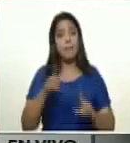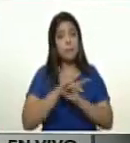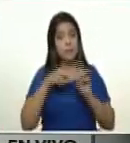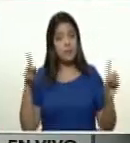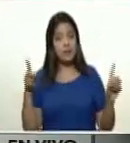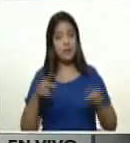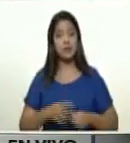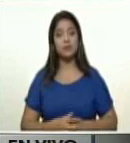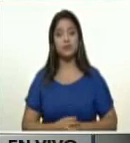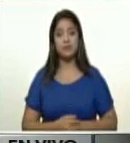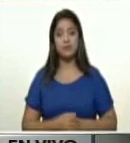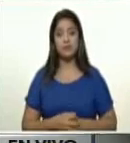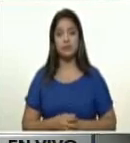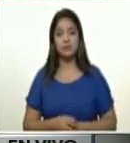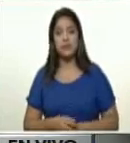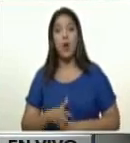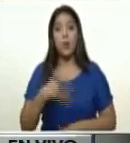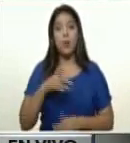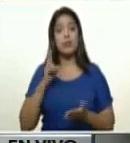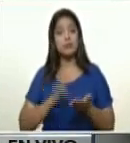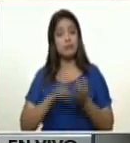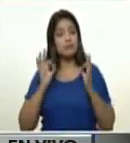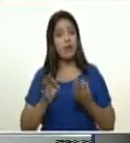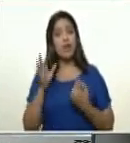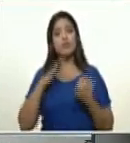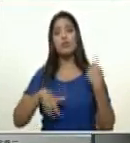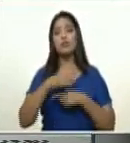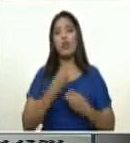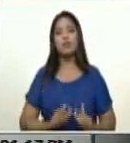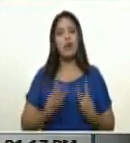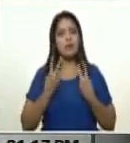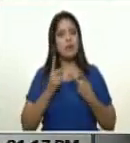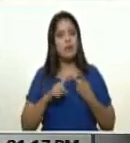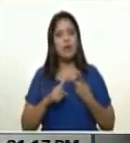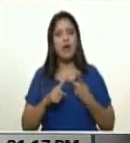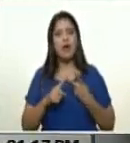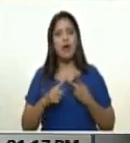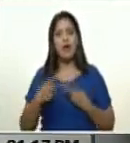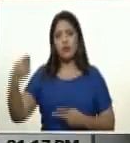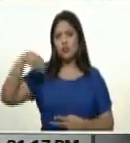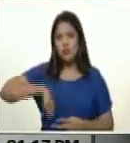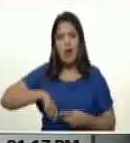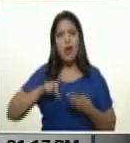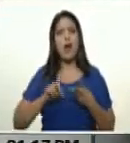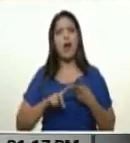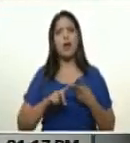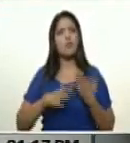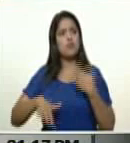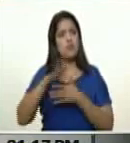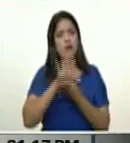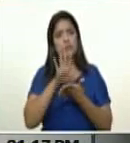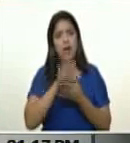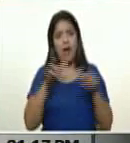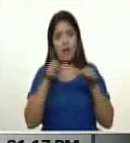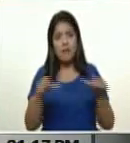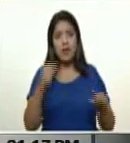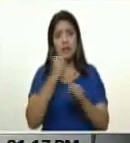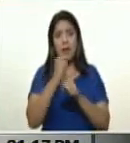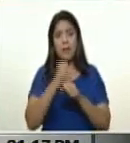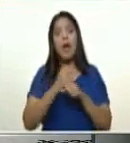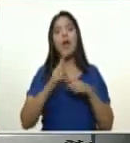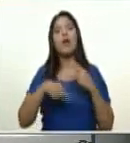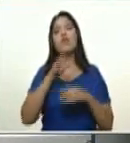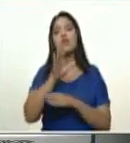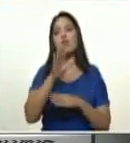además, para garantizar sus condiciones de vida, su salario, su estabilidad laboral y más adelante sus planes de vivienda,